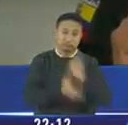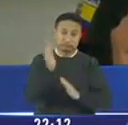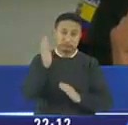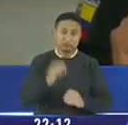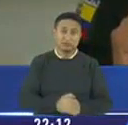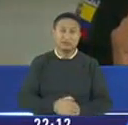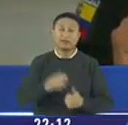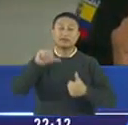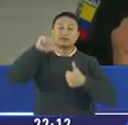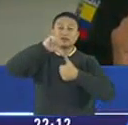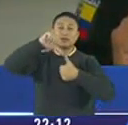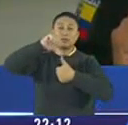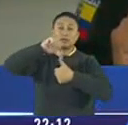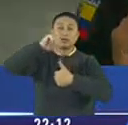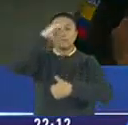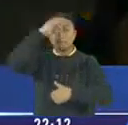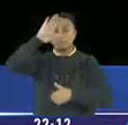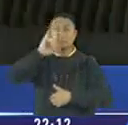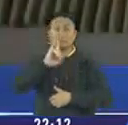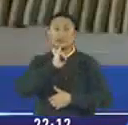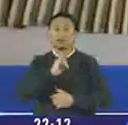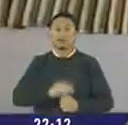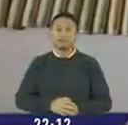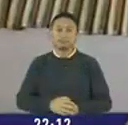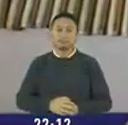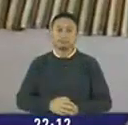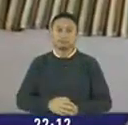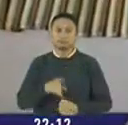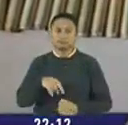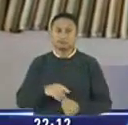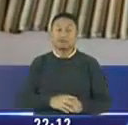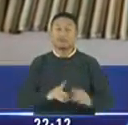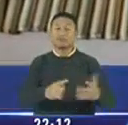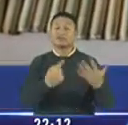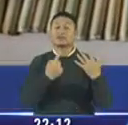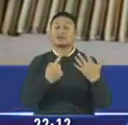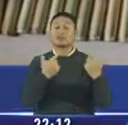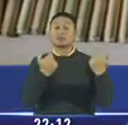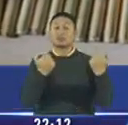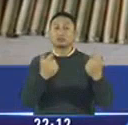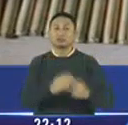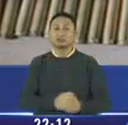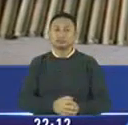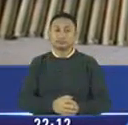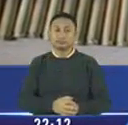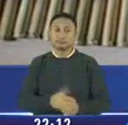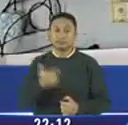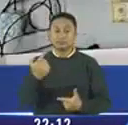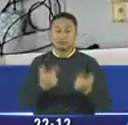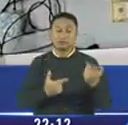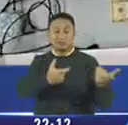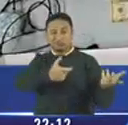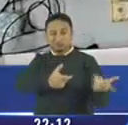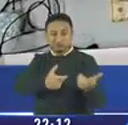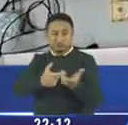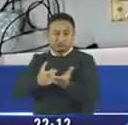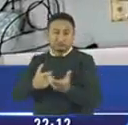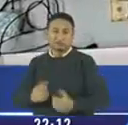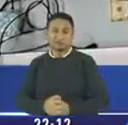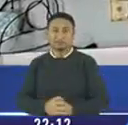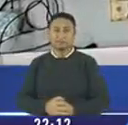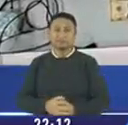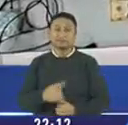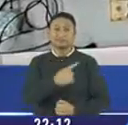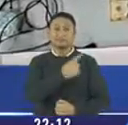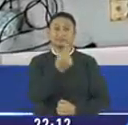hacia Centroamérica, México y Estados Unidos. También decomisaron 6 armas de fuego, entre ellas fusiles, pistolas y subametralladoras,